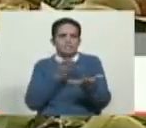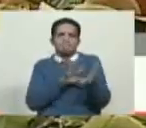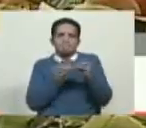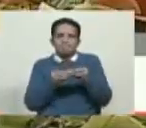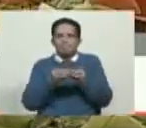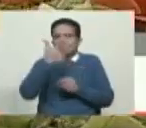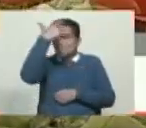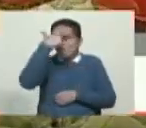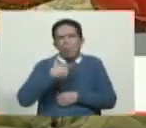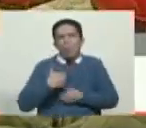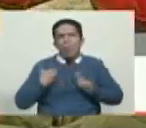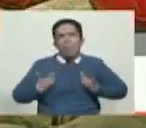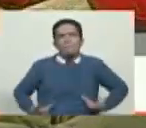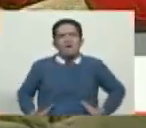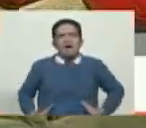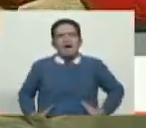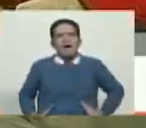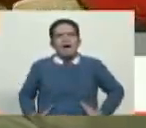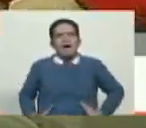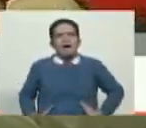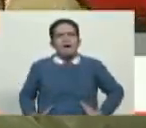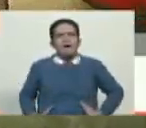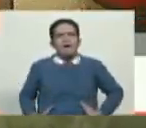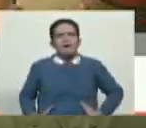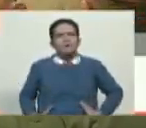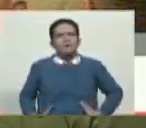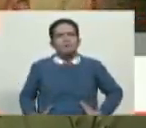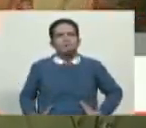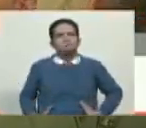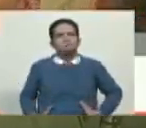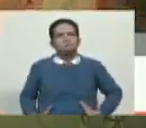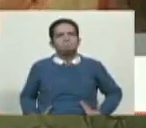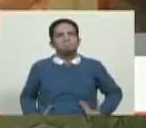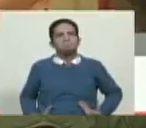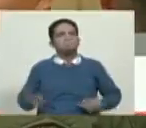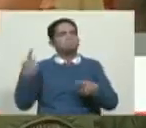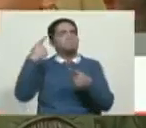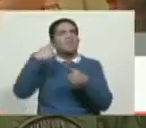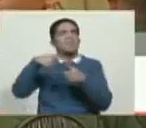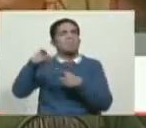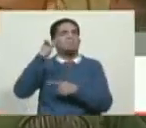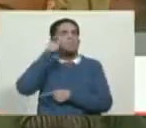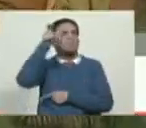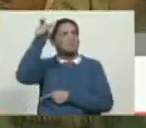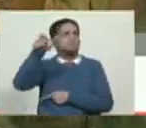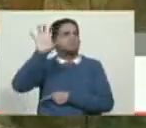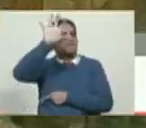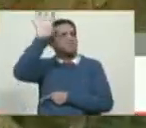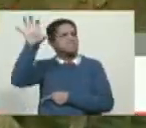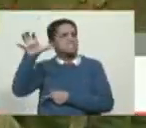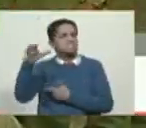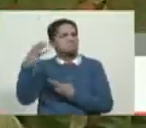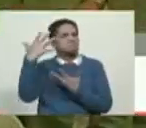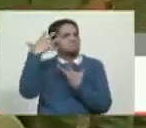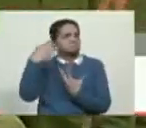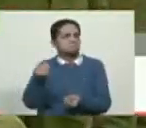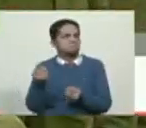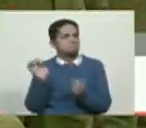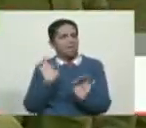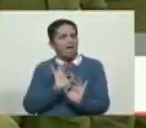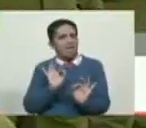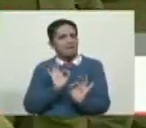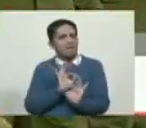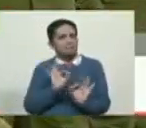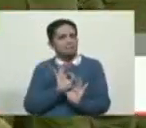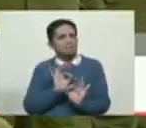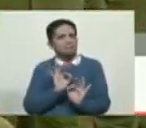humanos que desde afuera no la comprenden, no la entienden. Y así